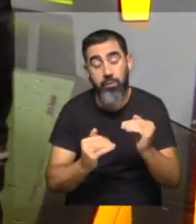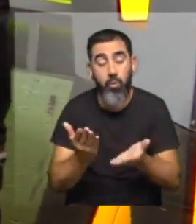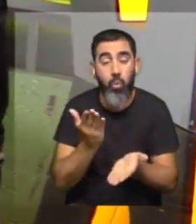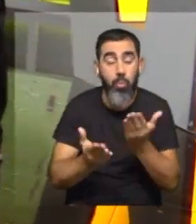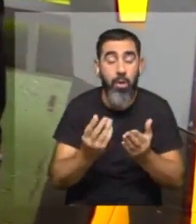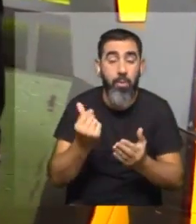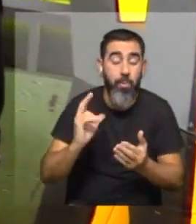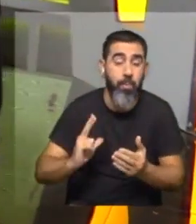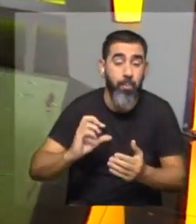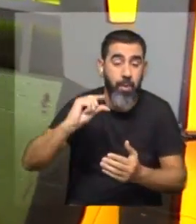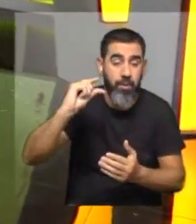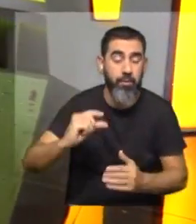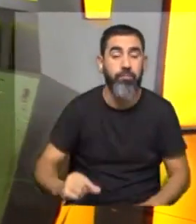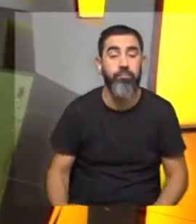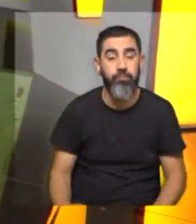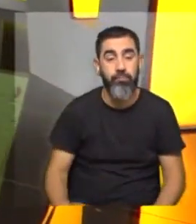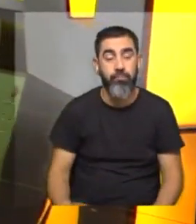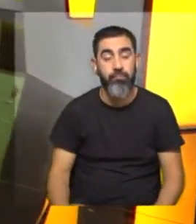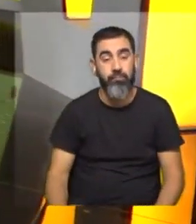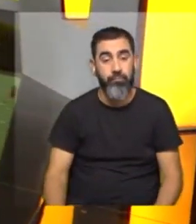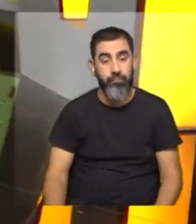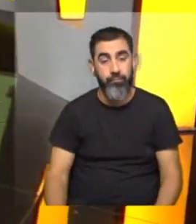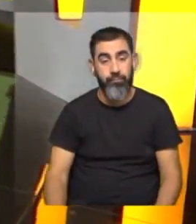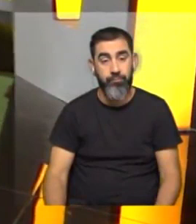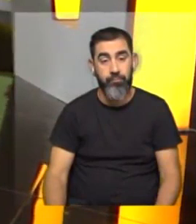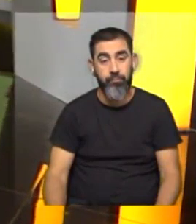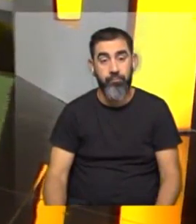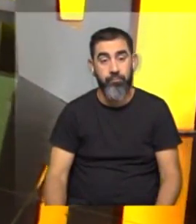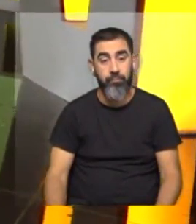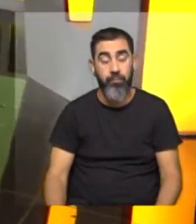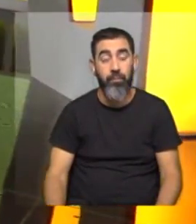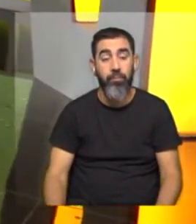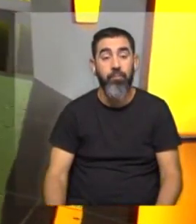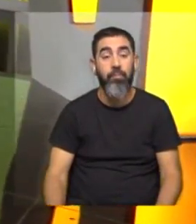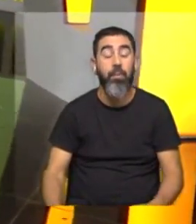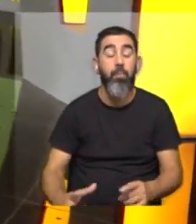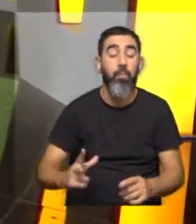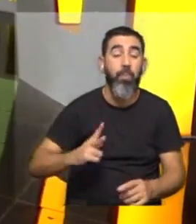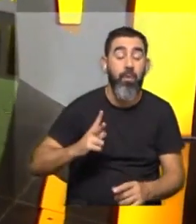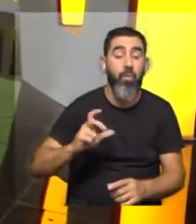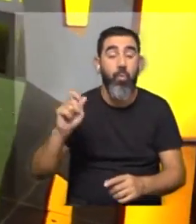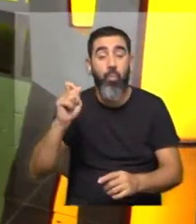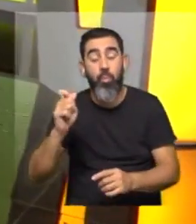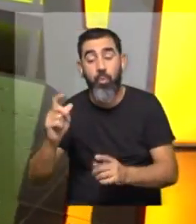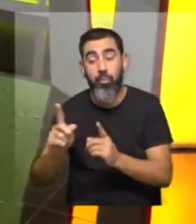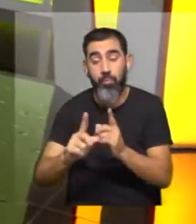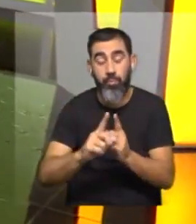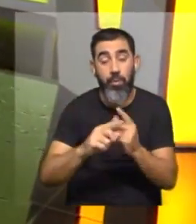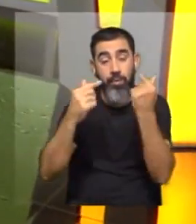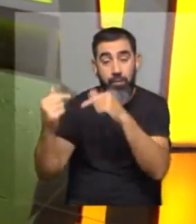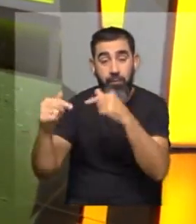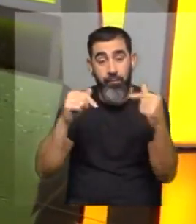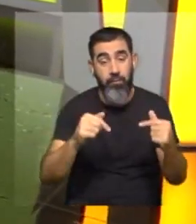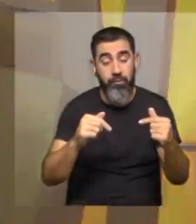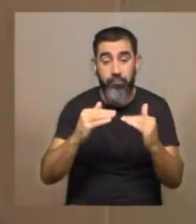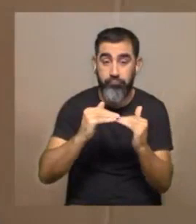como indicador proxy del nivel socioeconómico que se atiende a nivel público, ¿verdad? Versus las que se atienden a nivel de instituciones privadas. Y eso es de una